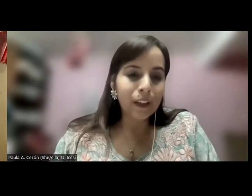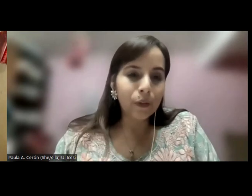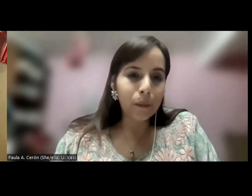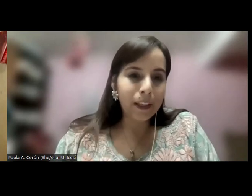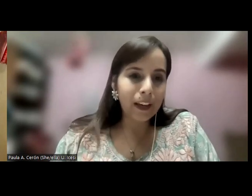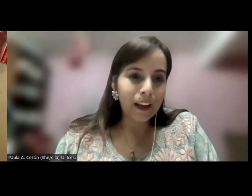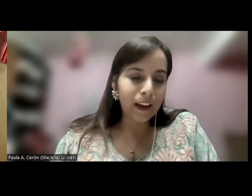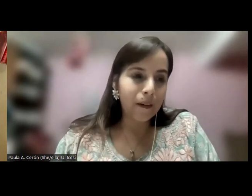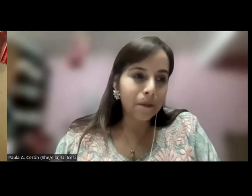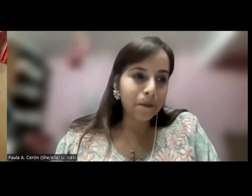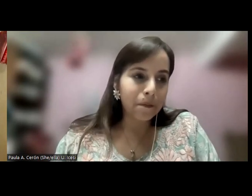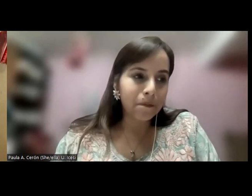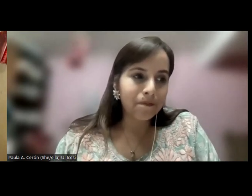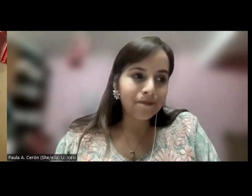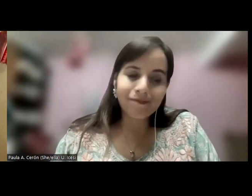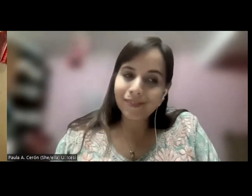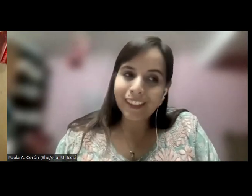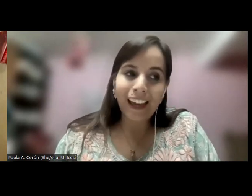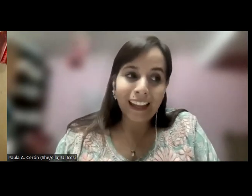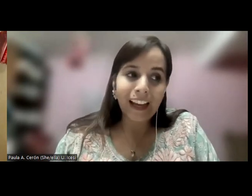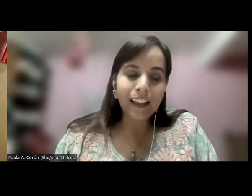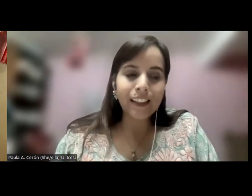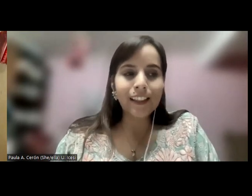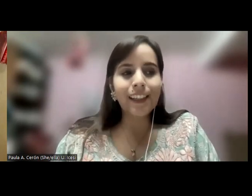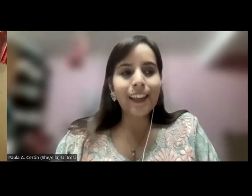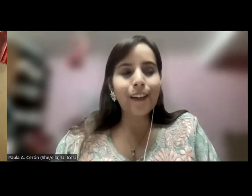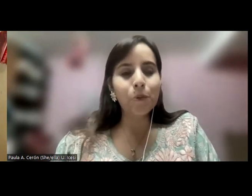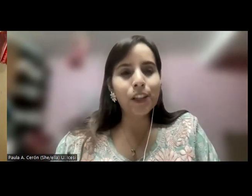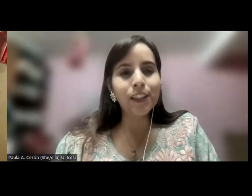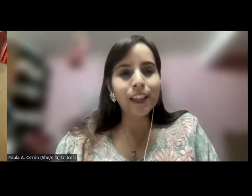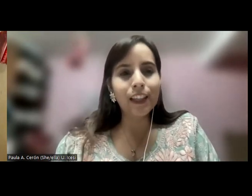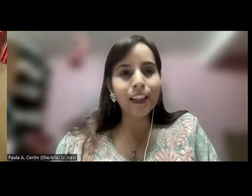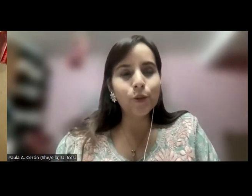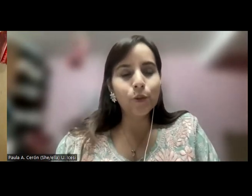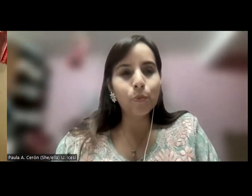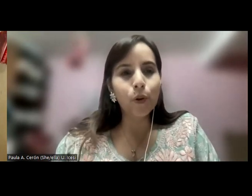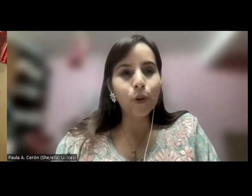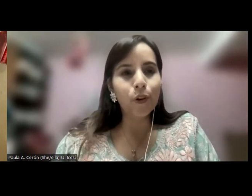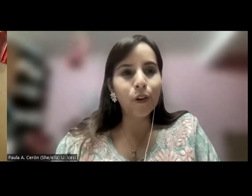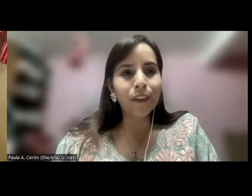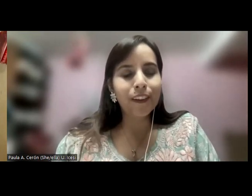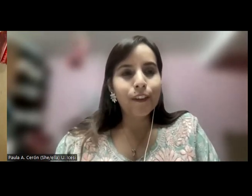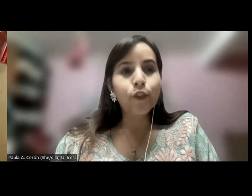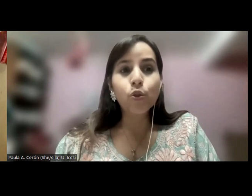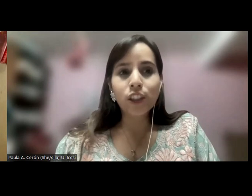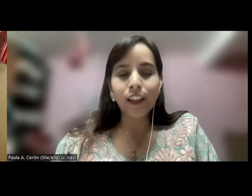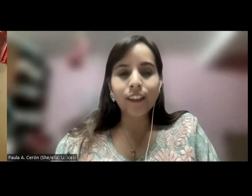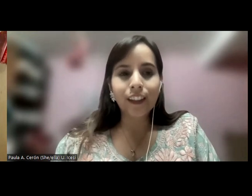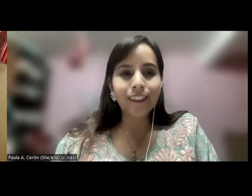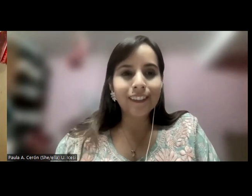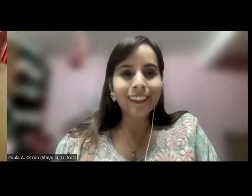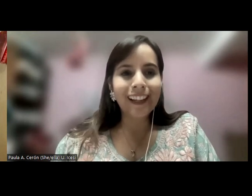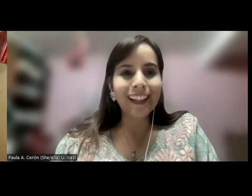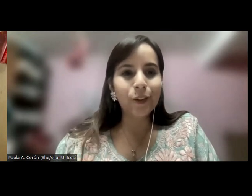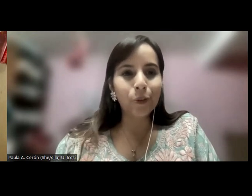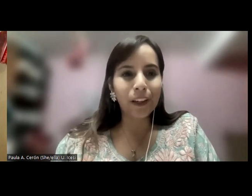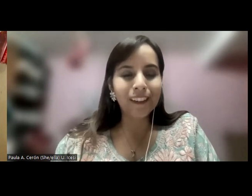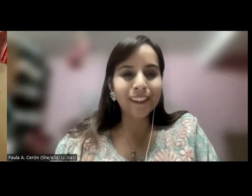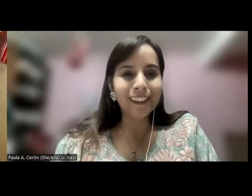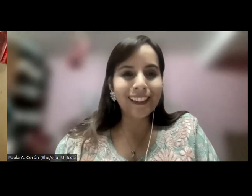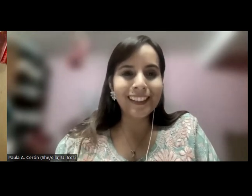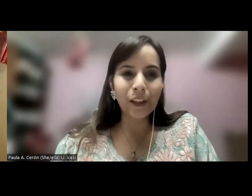también tiene una mirada de análisis que debemos hacer la un poco frustrante la